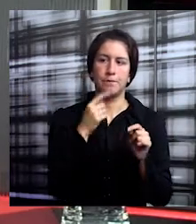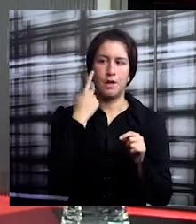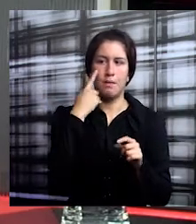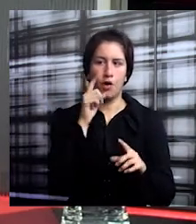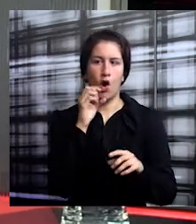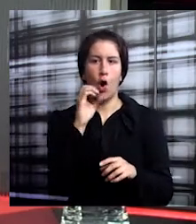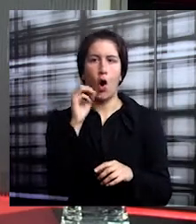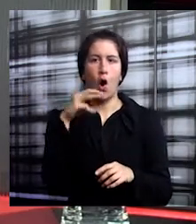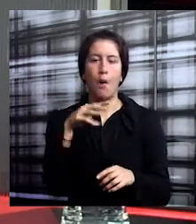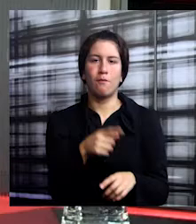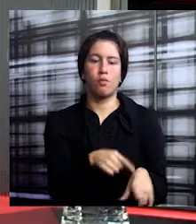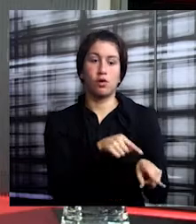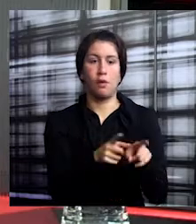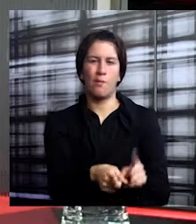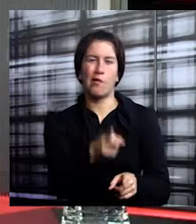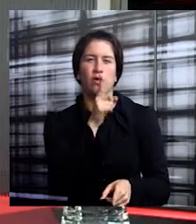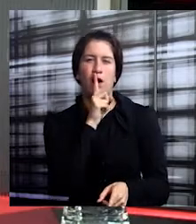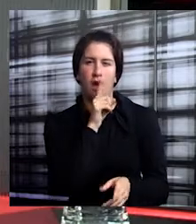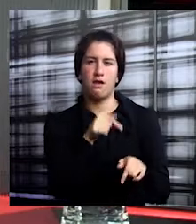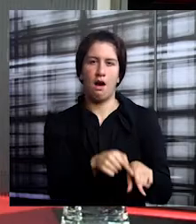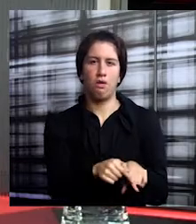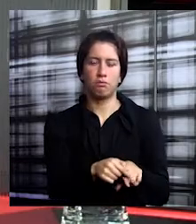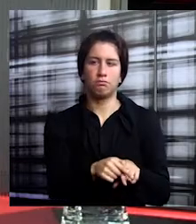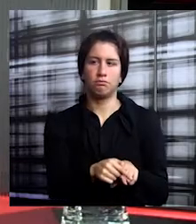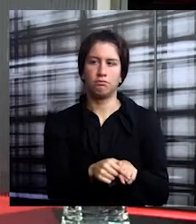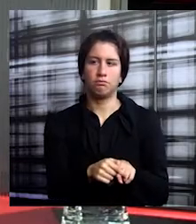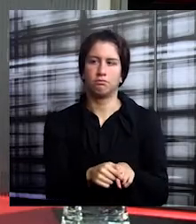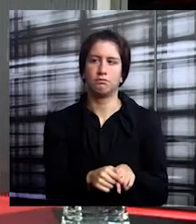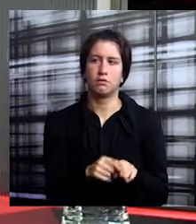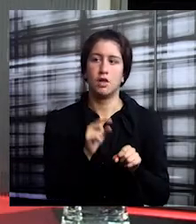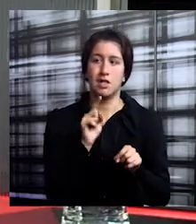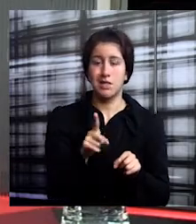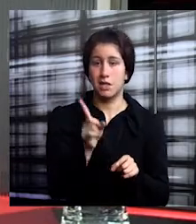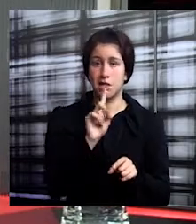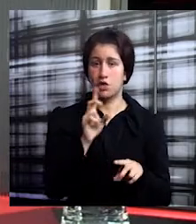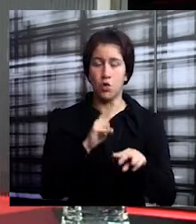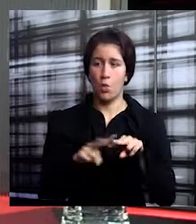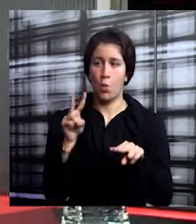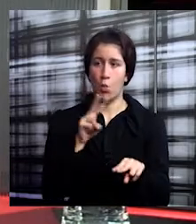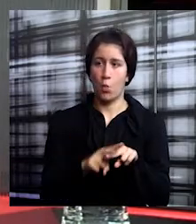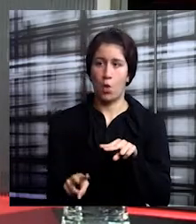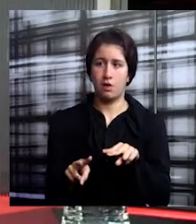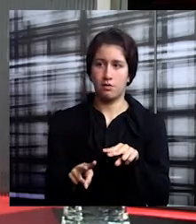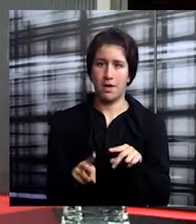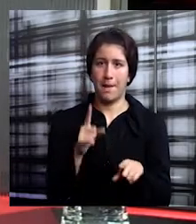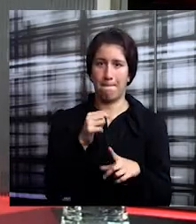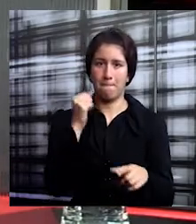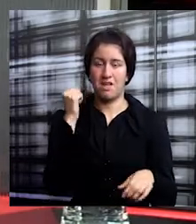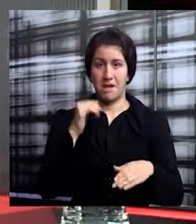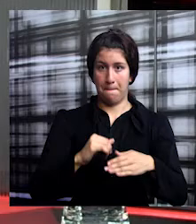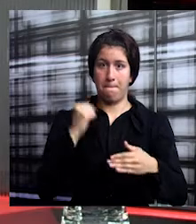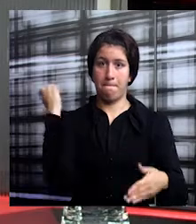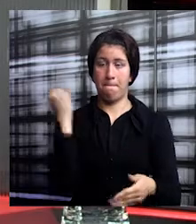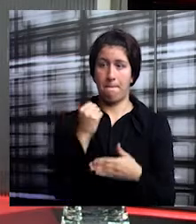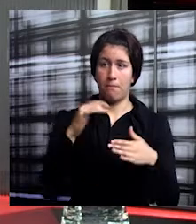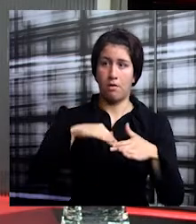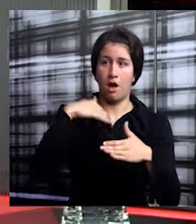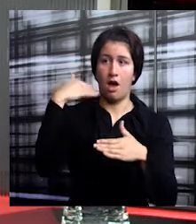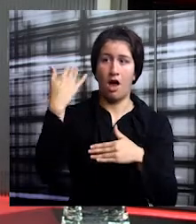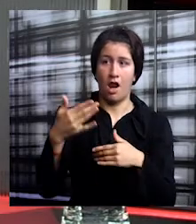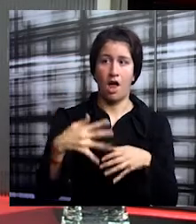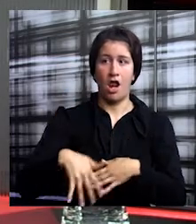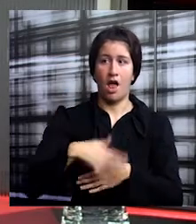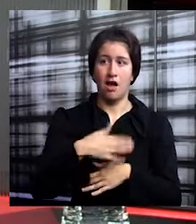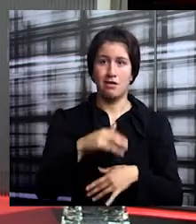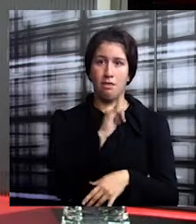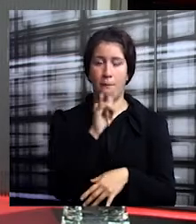público y seguridad, y si no lo hace y manda a la calle, e incluso a los propios funcionarios públicos, a trabajar en condiciones